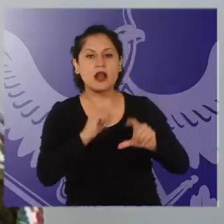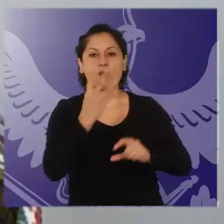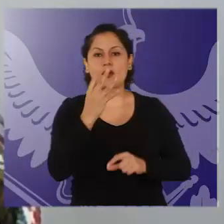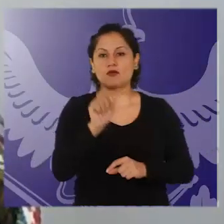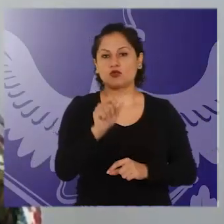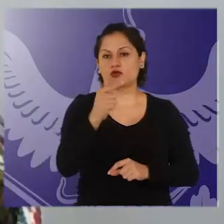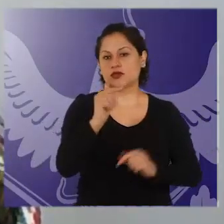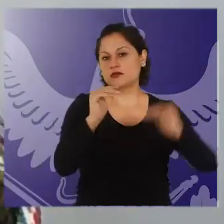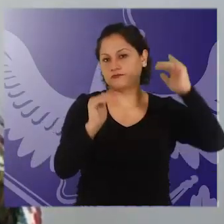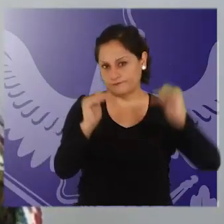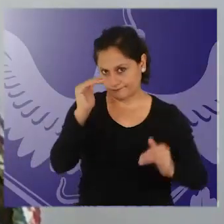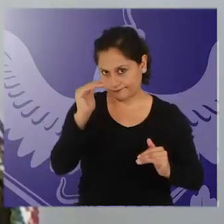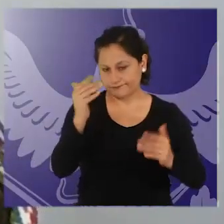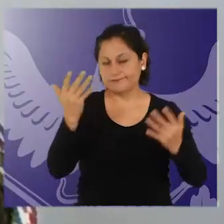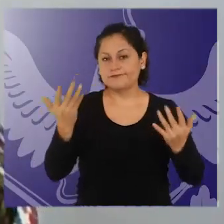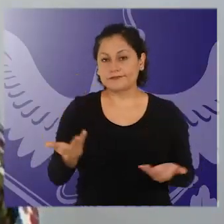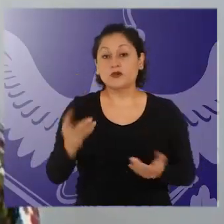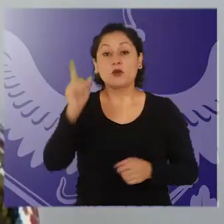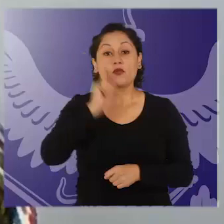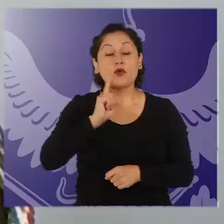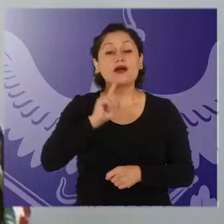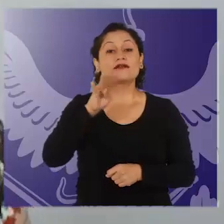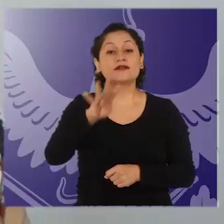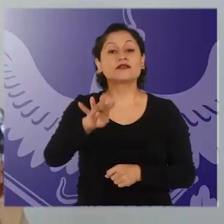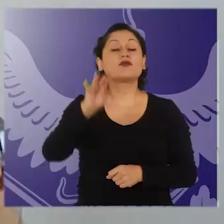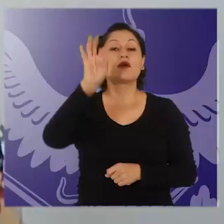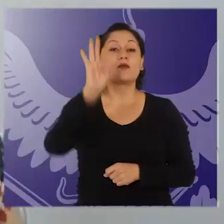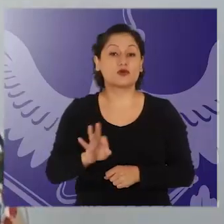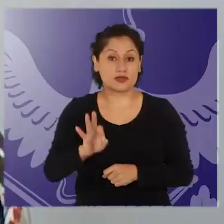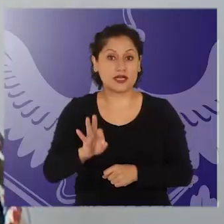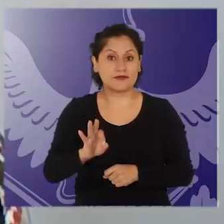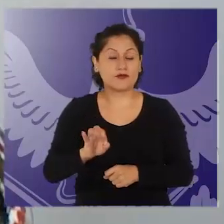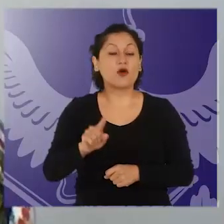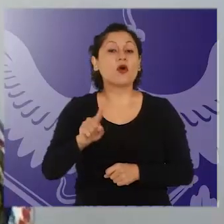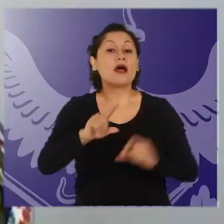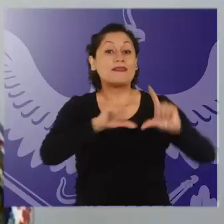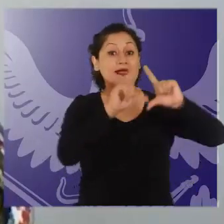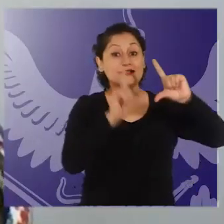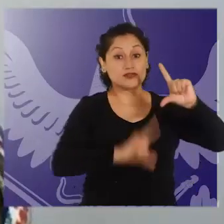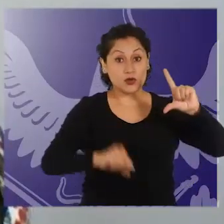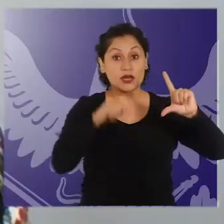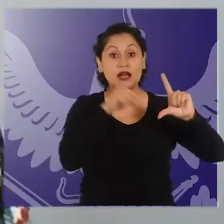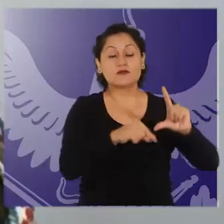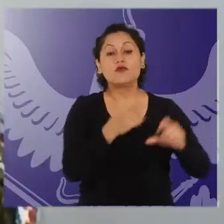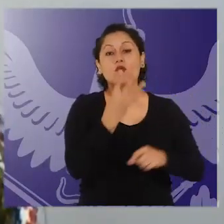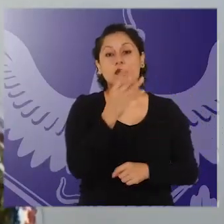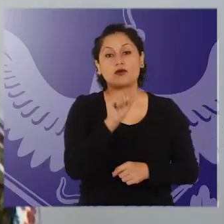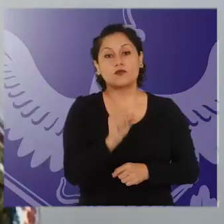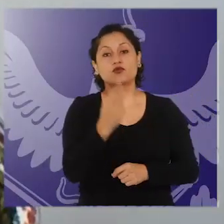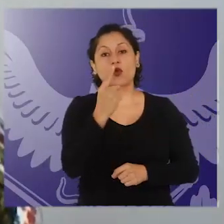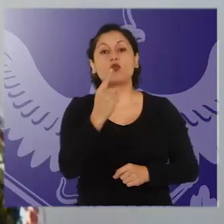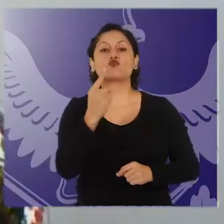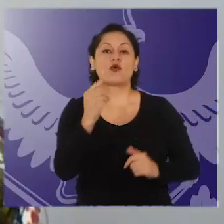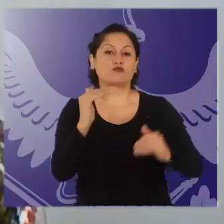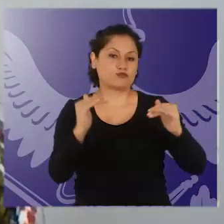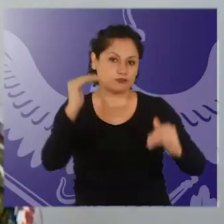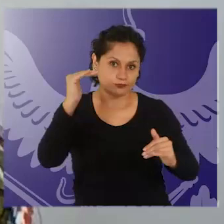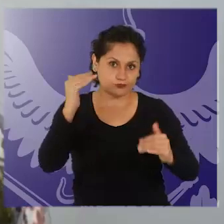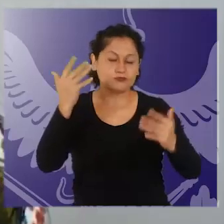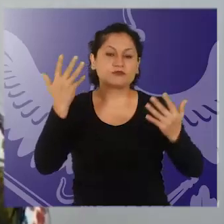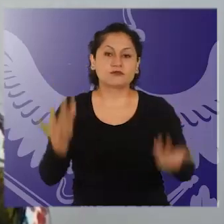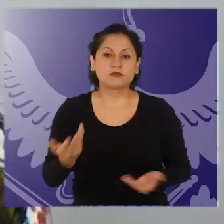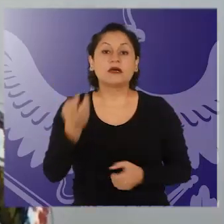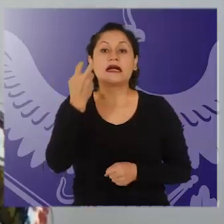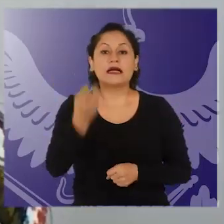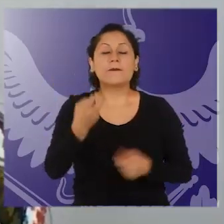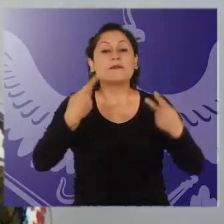nacional es de 4.7%. En el caso de las mujeres es del 19%, mientras que la media nacional es de 4.1%.